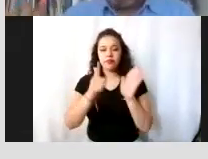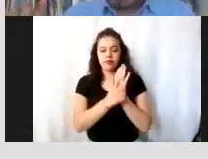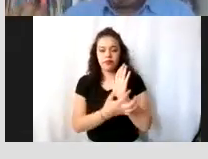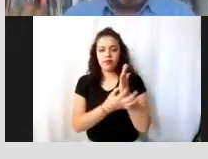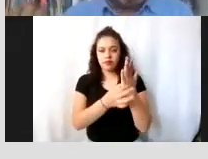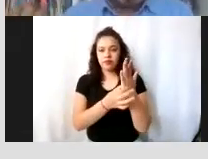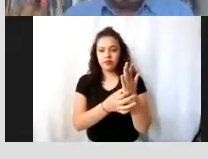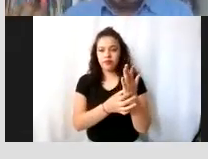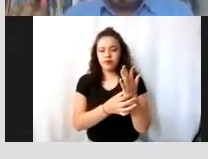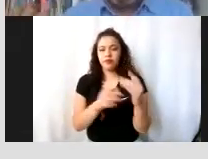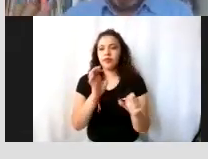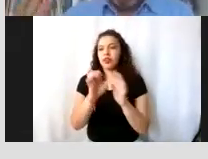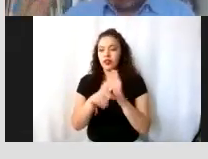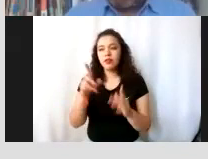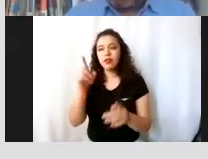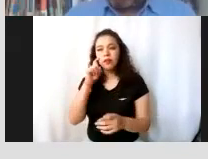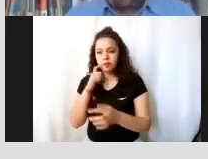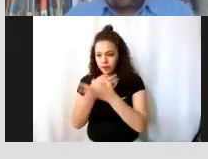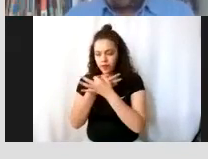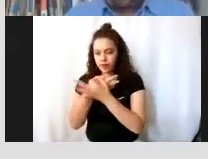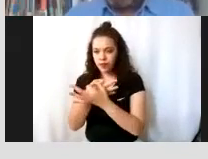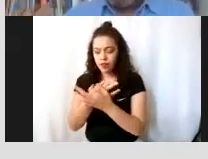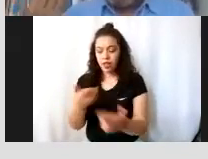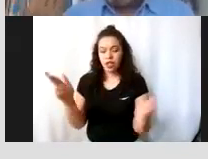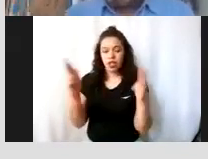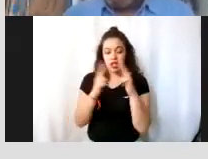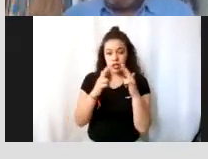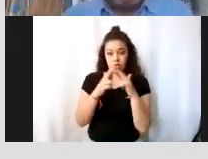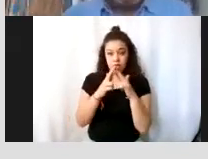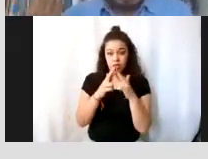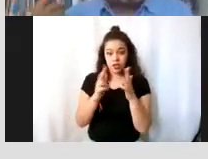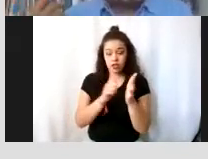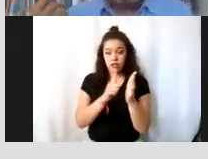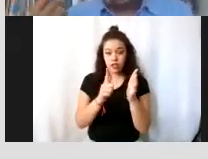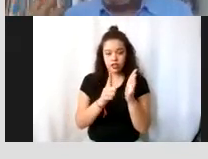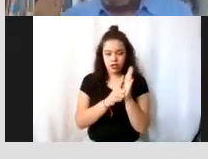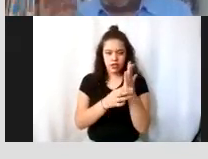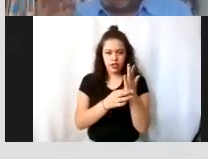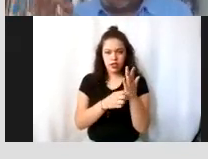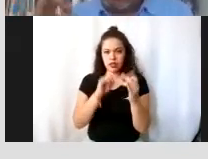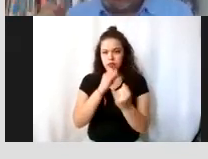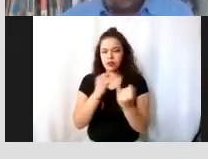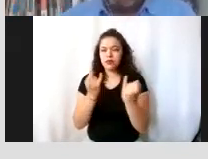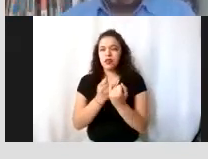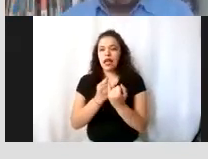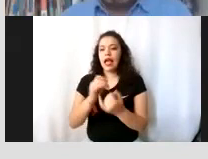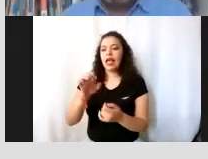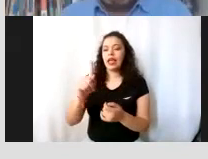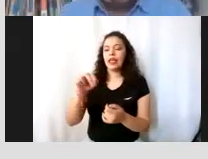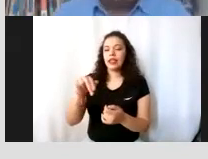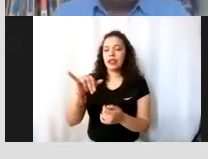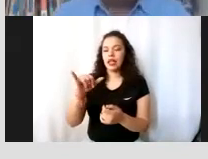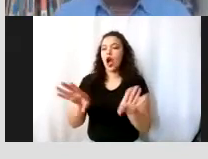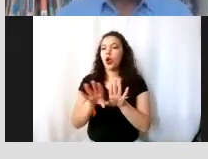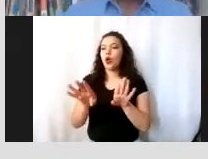ejemplo, preferencia sexual, religión. También puede ser la pertenencia a una etnia. Y en